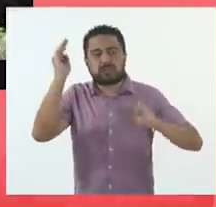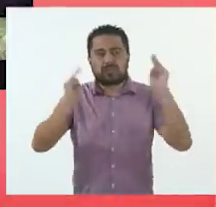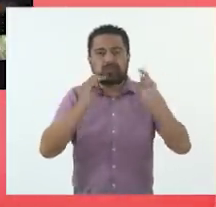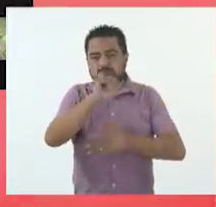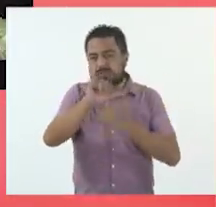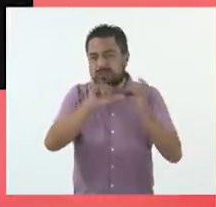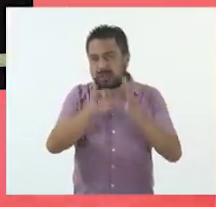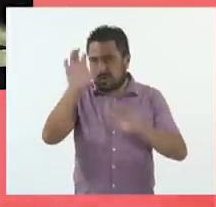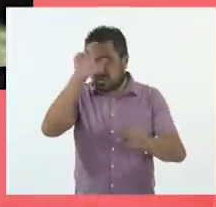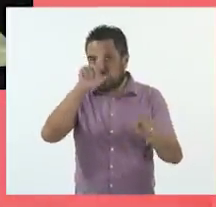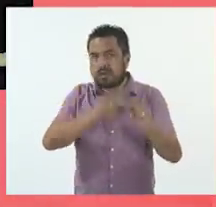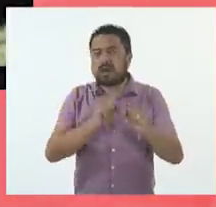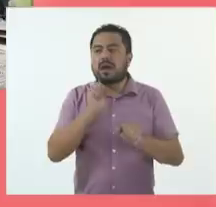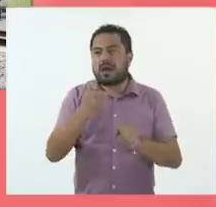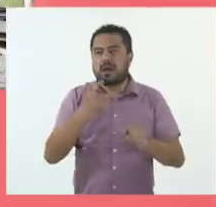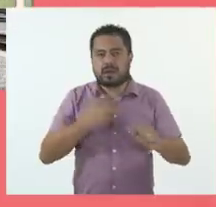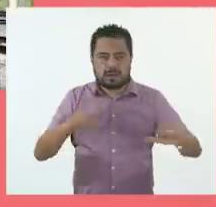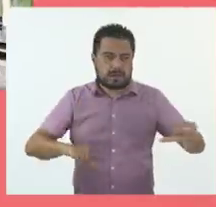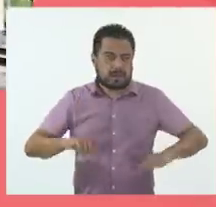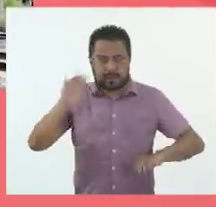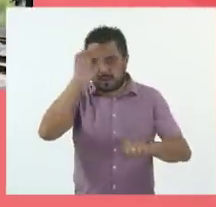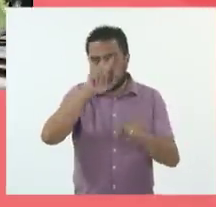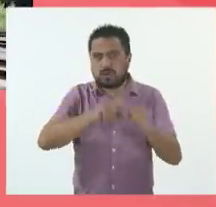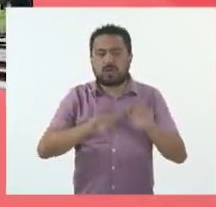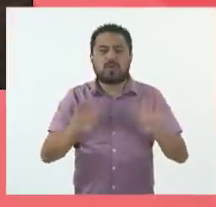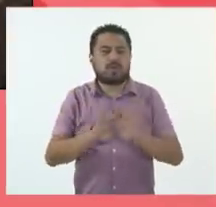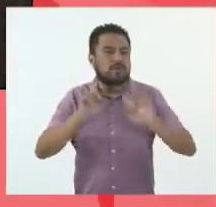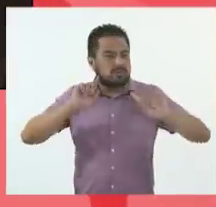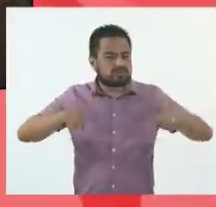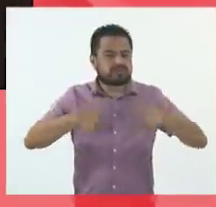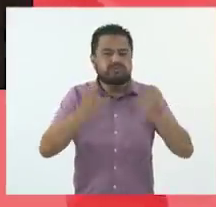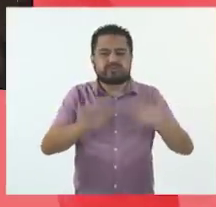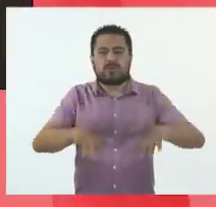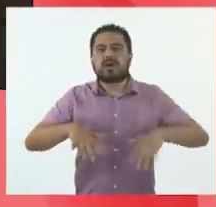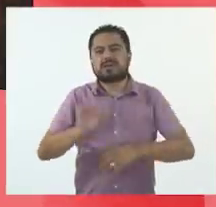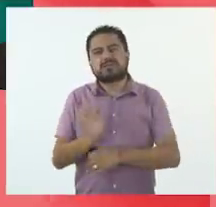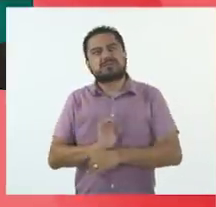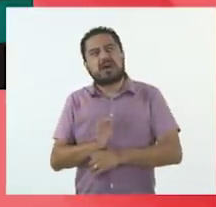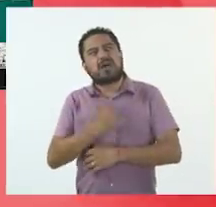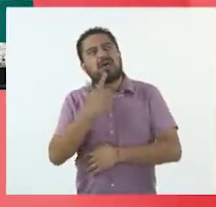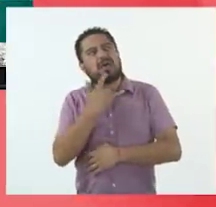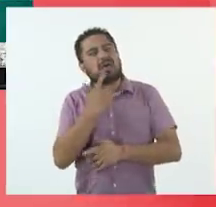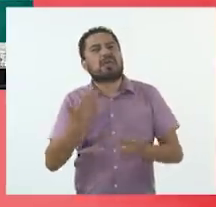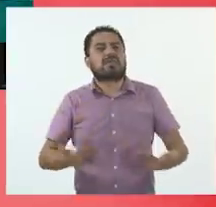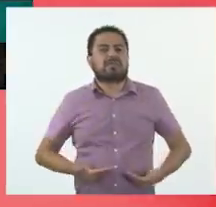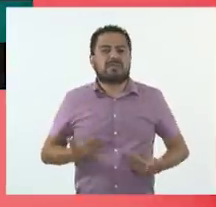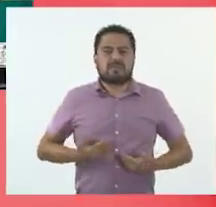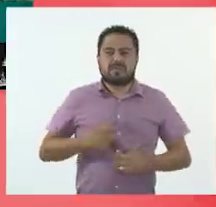estación hay actividades culturales, como conciertos, funciones de cine y talleres de danza.